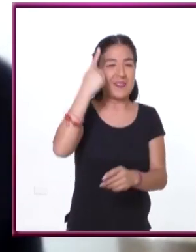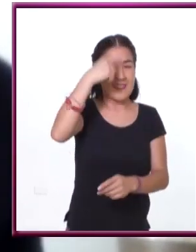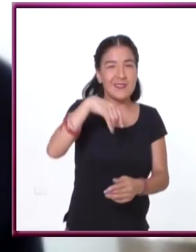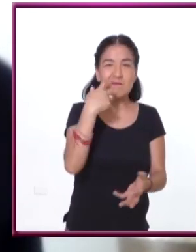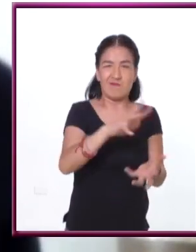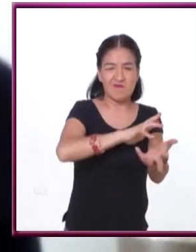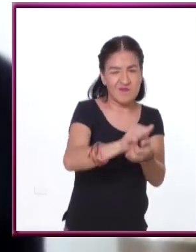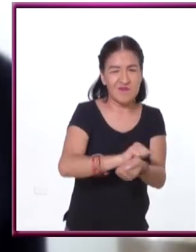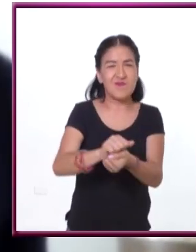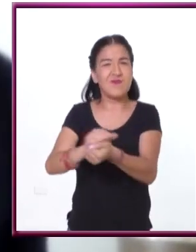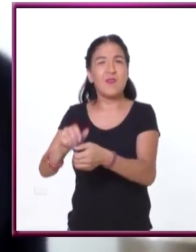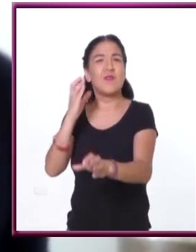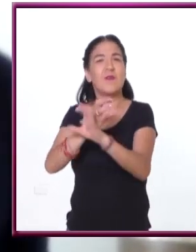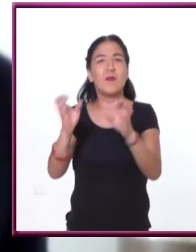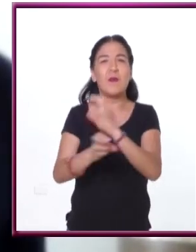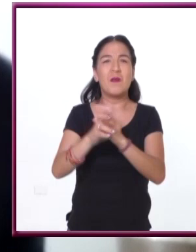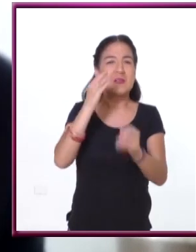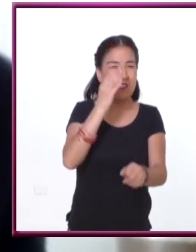estaba presentando.